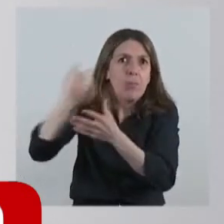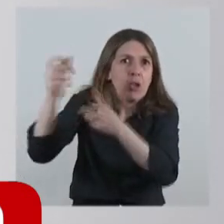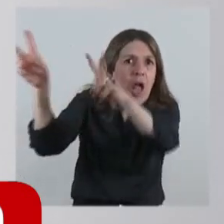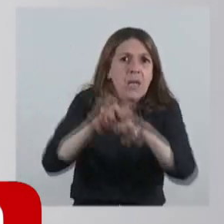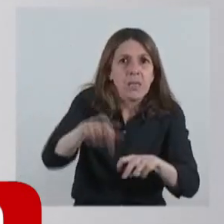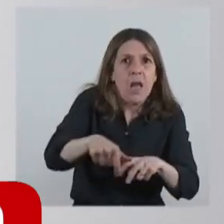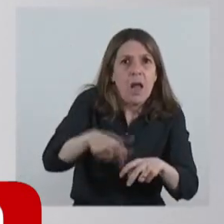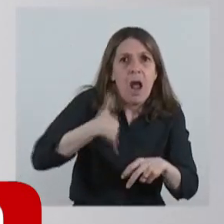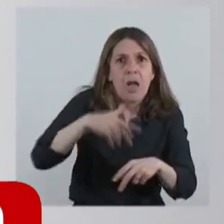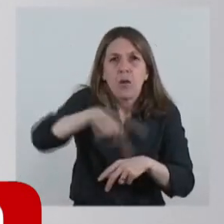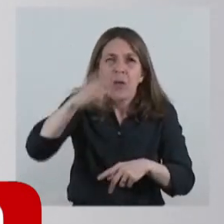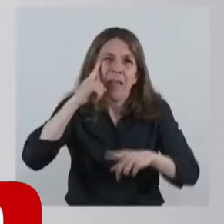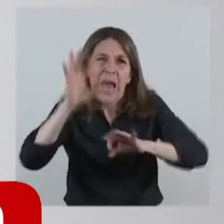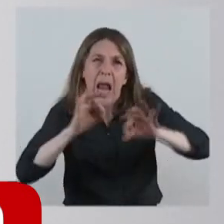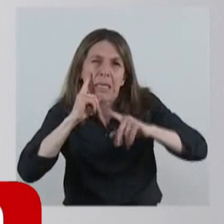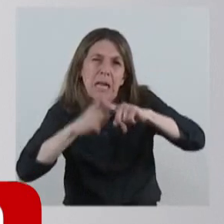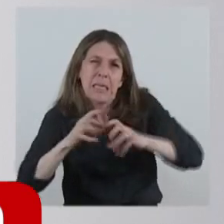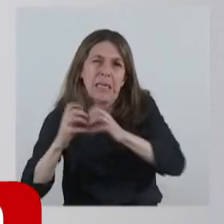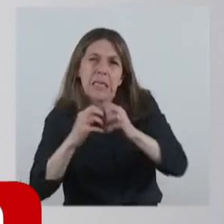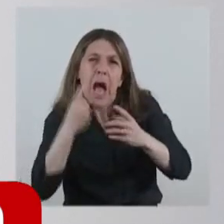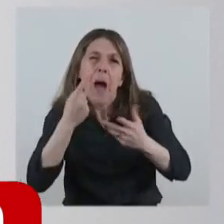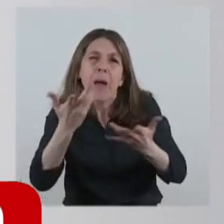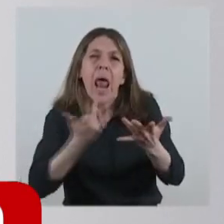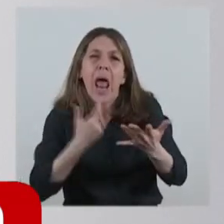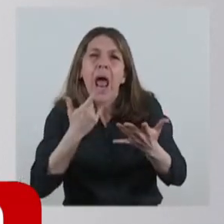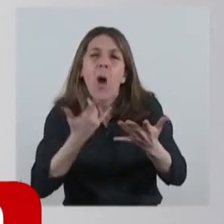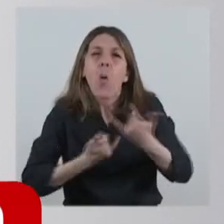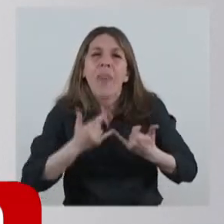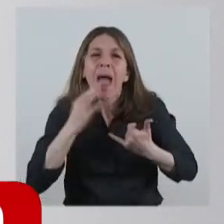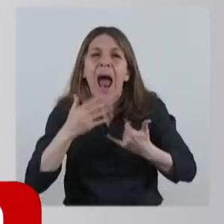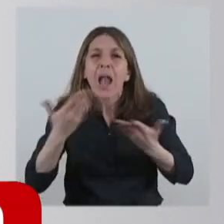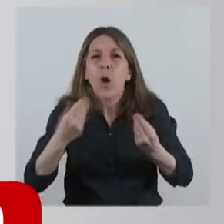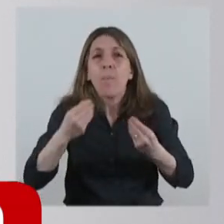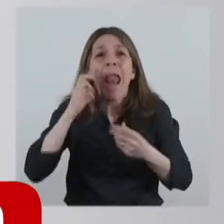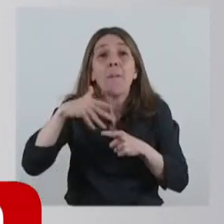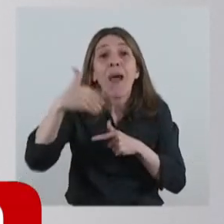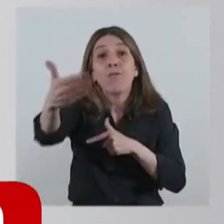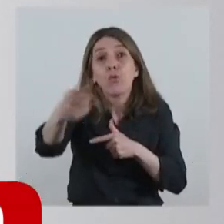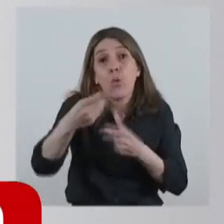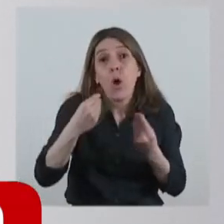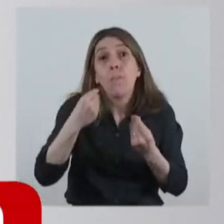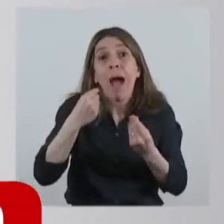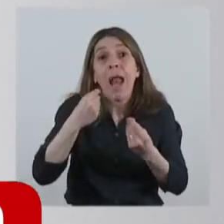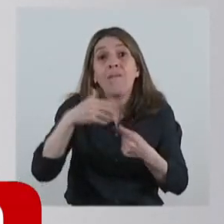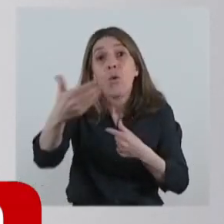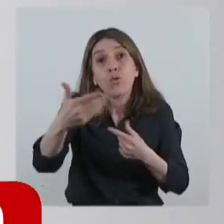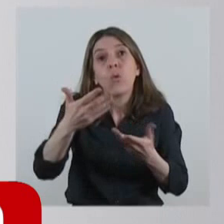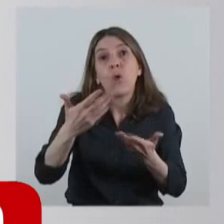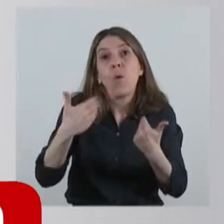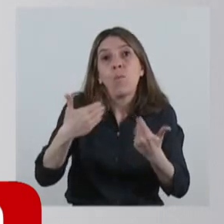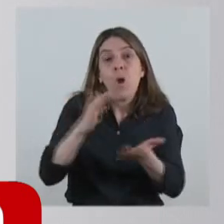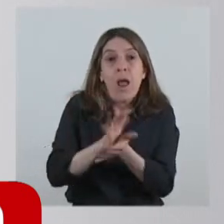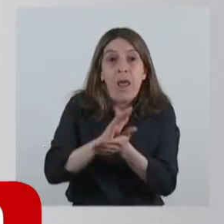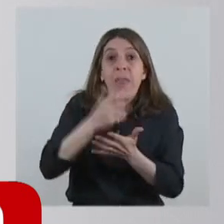seguramente lo están estudiando. Si nos puede decir algún avance, algún plan respecto de ello para fomentarla, por supuesto, para, entre comillas, vender a la